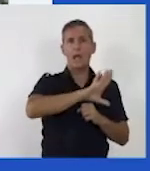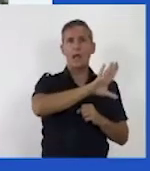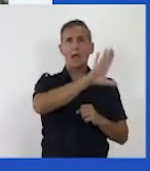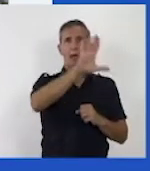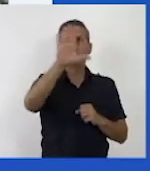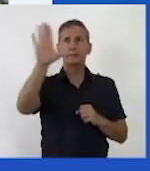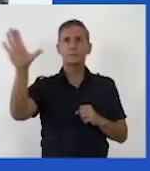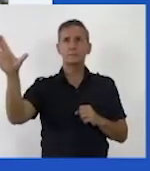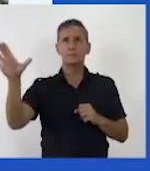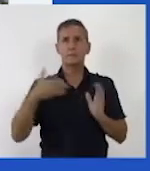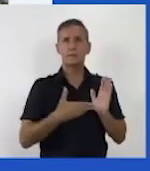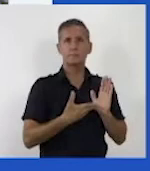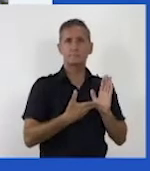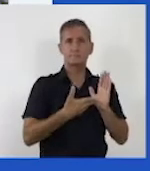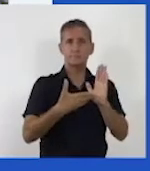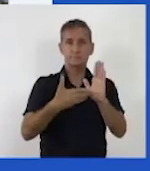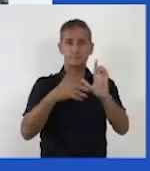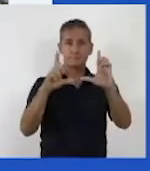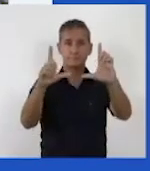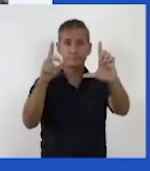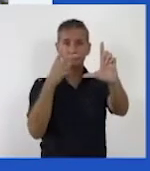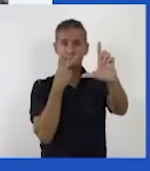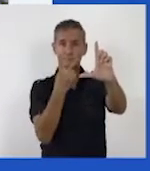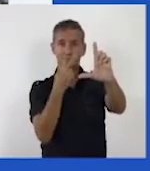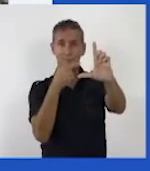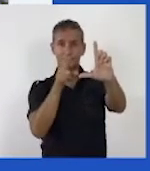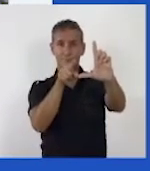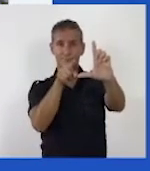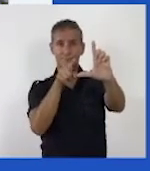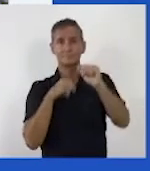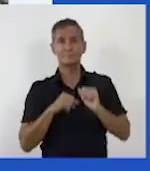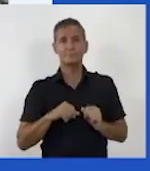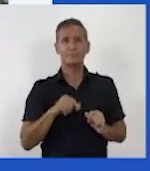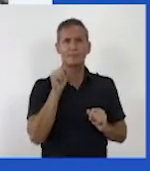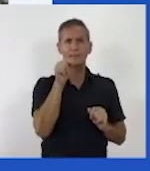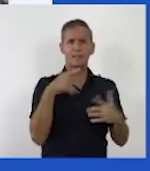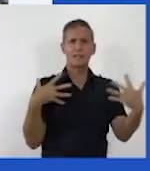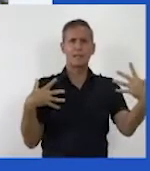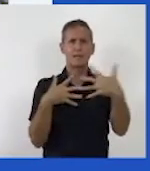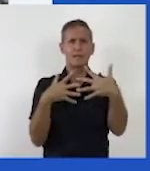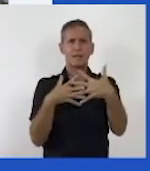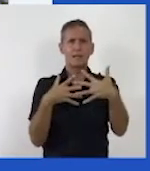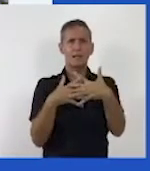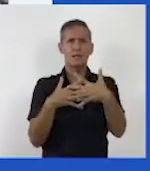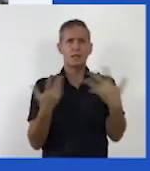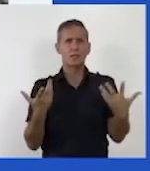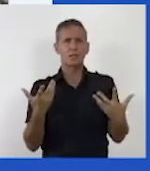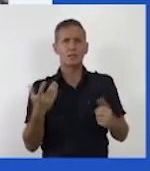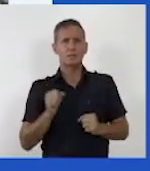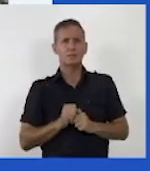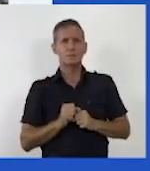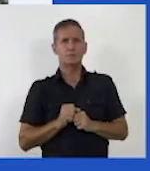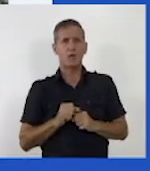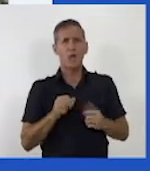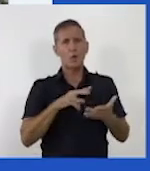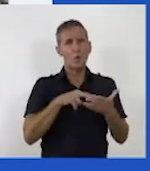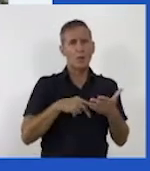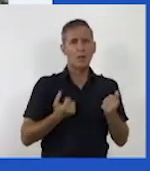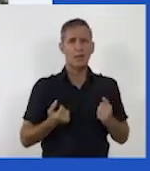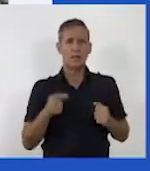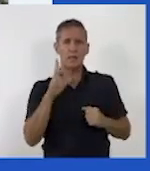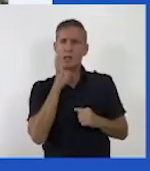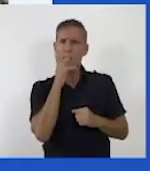y les estoy presentando en pantalla un paisaje que se refiere a la lectura que belleza